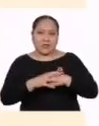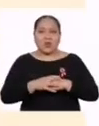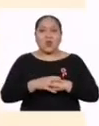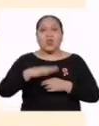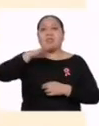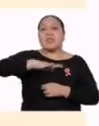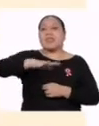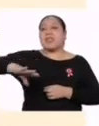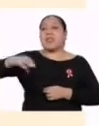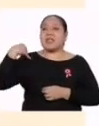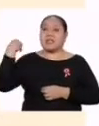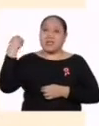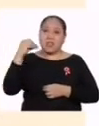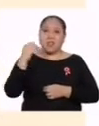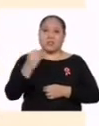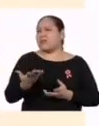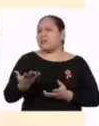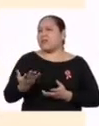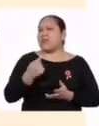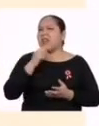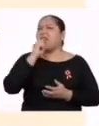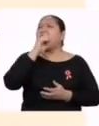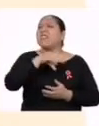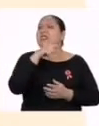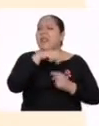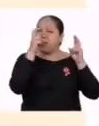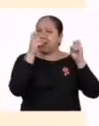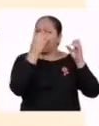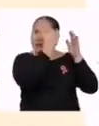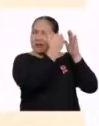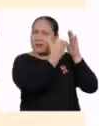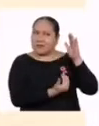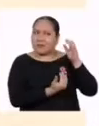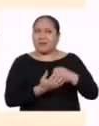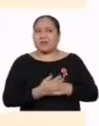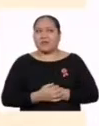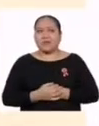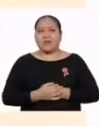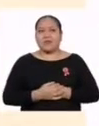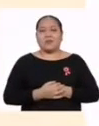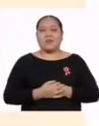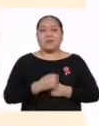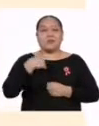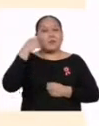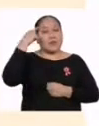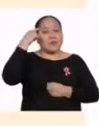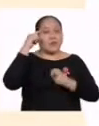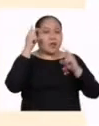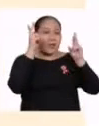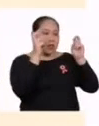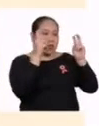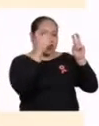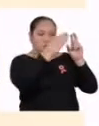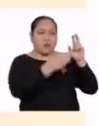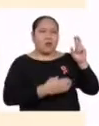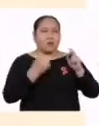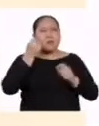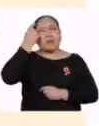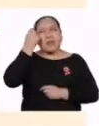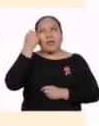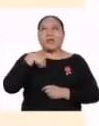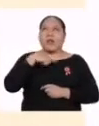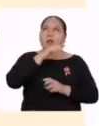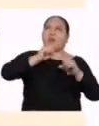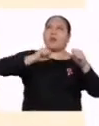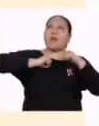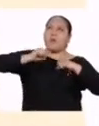y adolescencia. ¿De qué tratará el texto? El título me da a entender que tratará sobre el